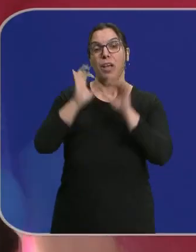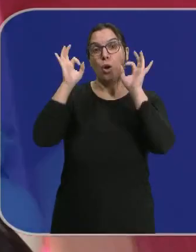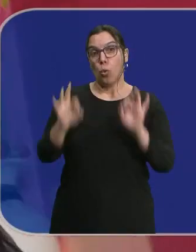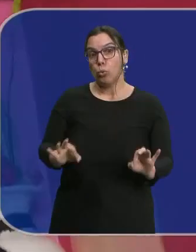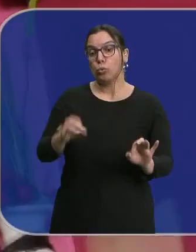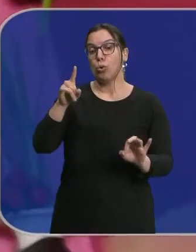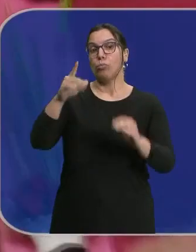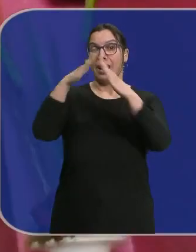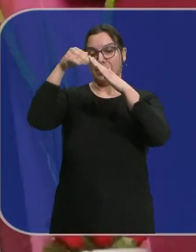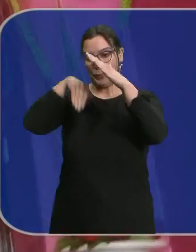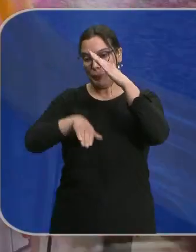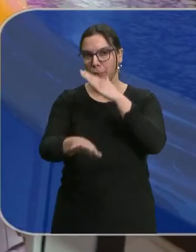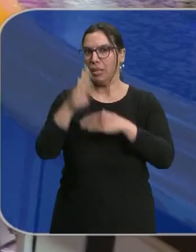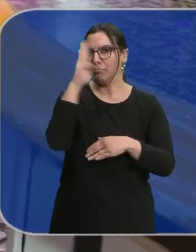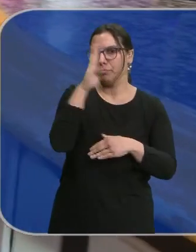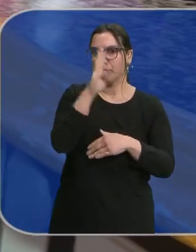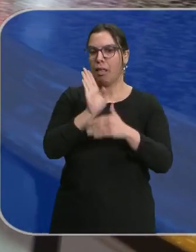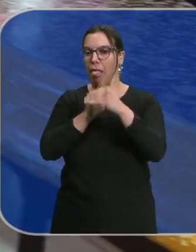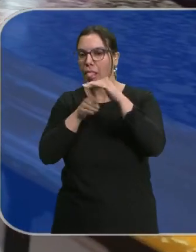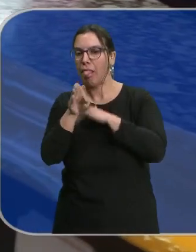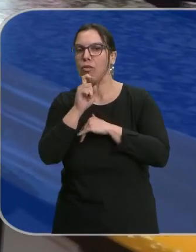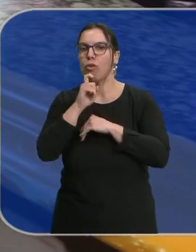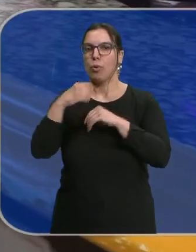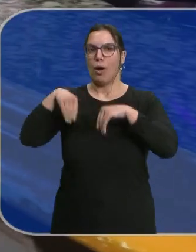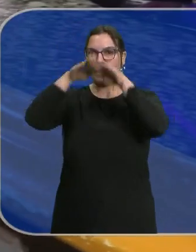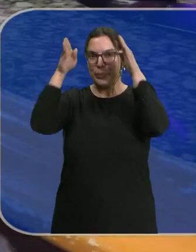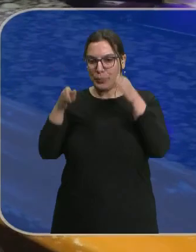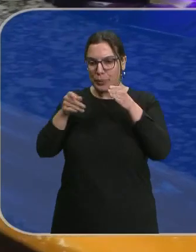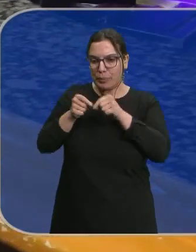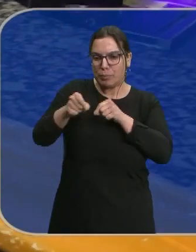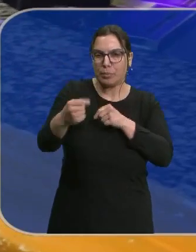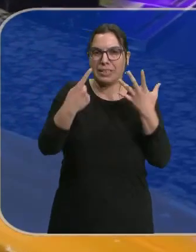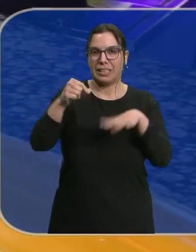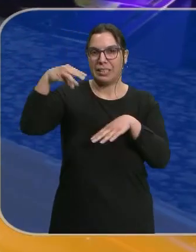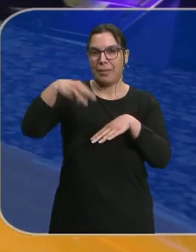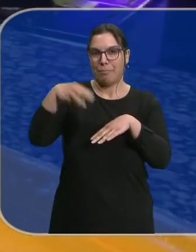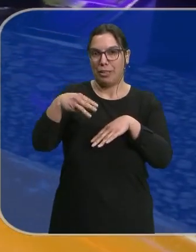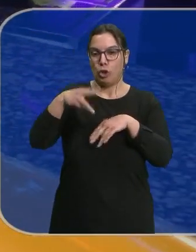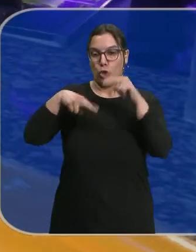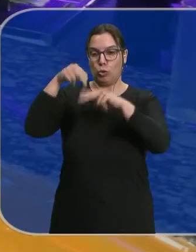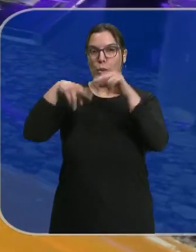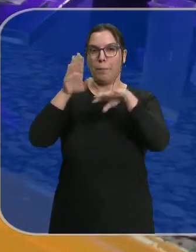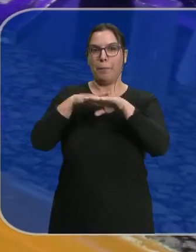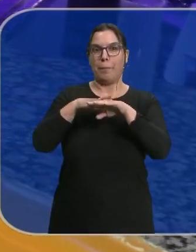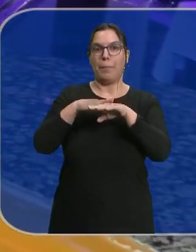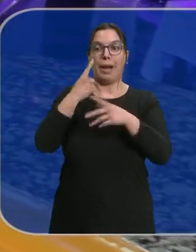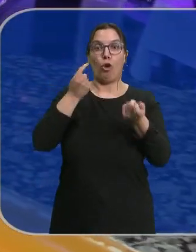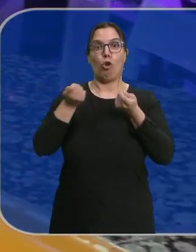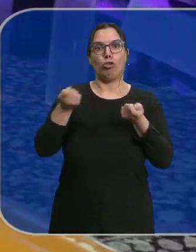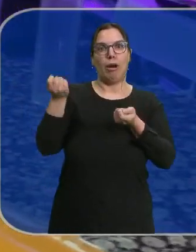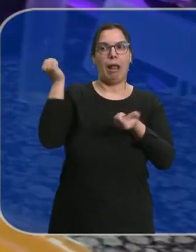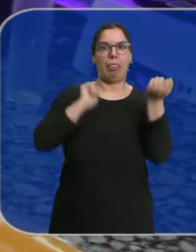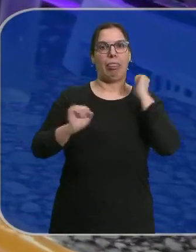de que era un sótano clandestino al que se accedía a través de un túnel de 60 metros que estaba construyendo con el fin de despistar el control de